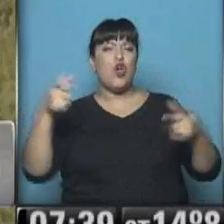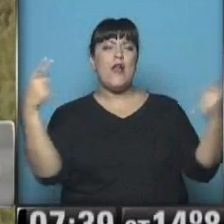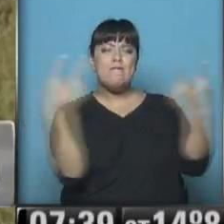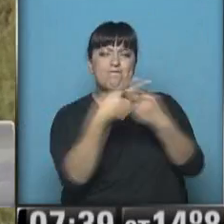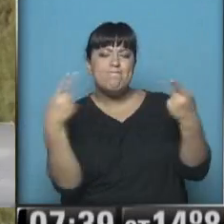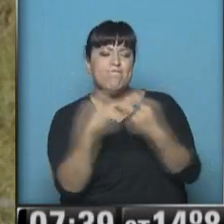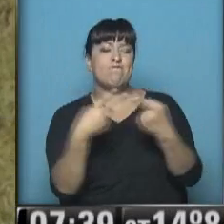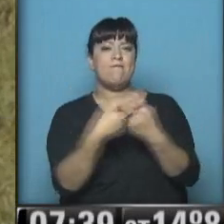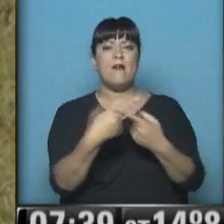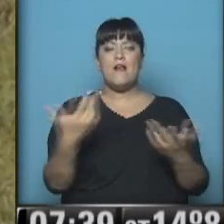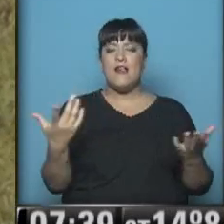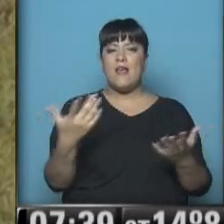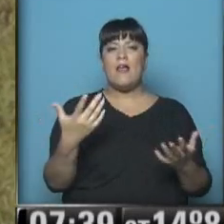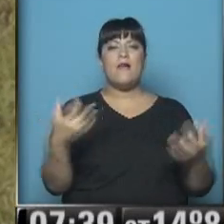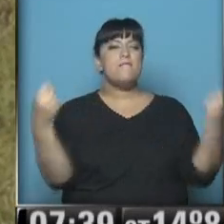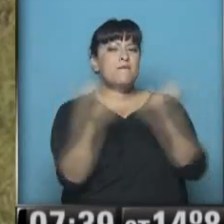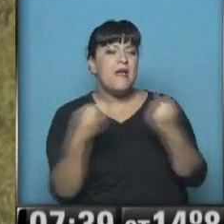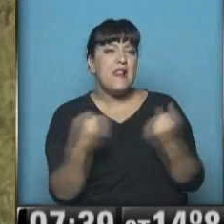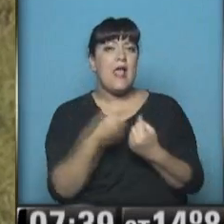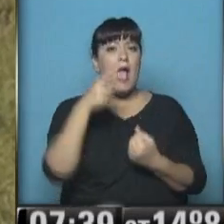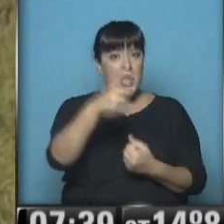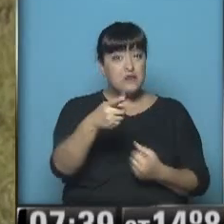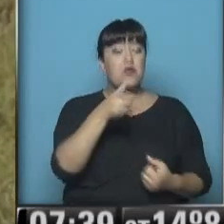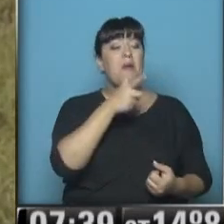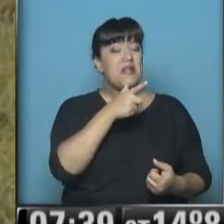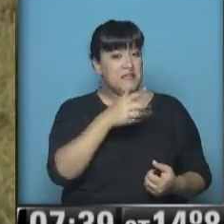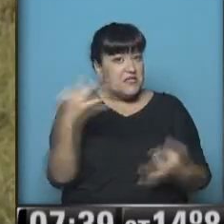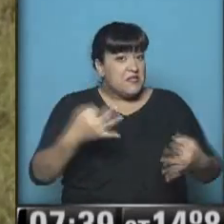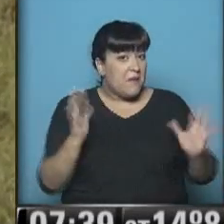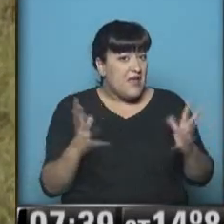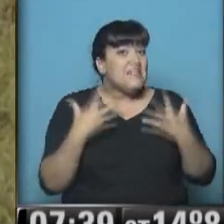después un poco discute y eso me pareció muy sano luego